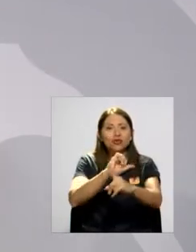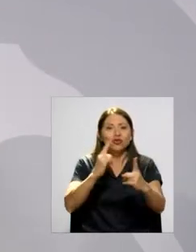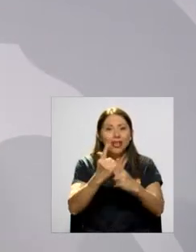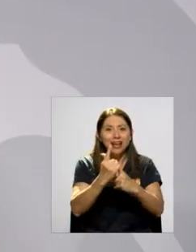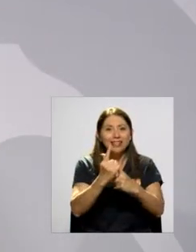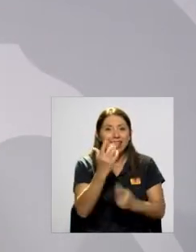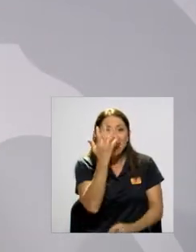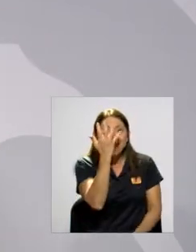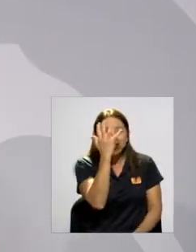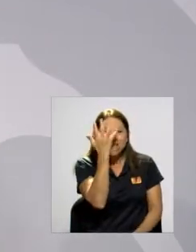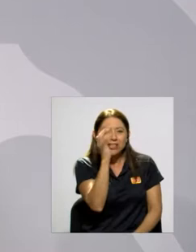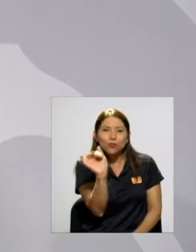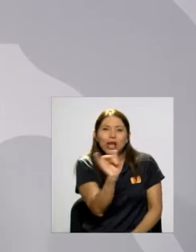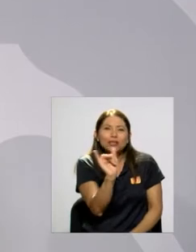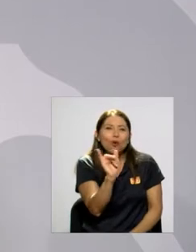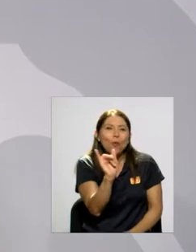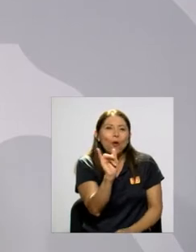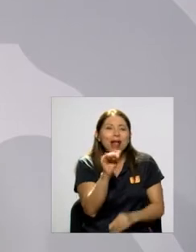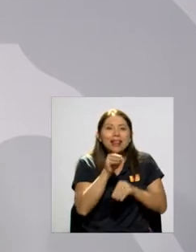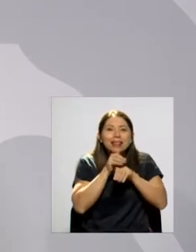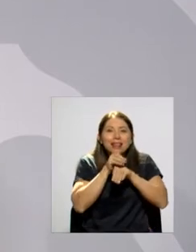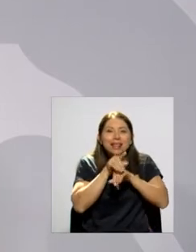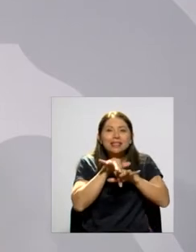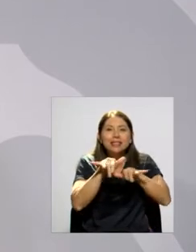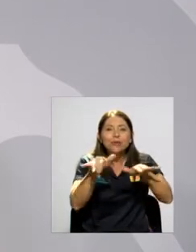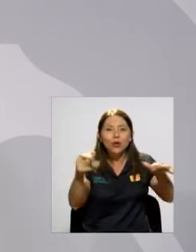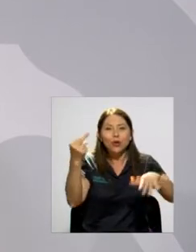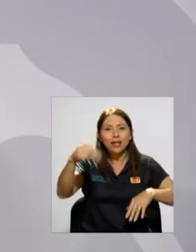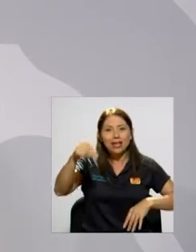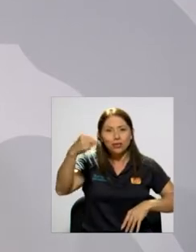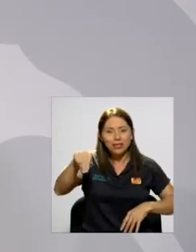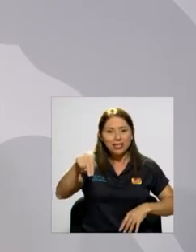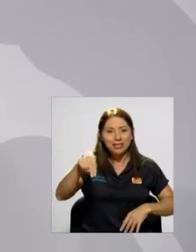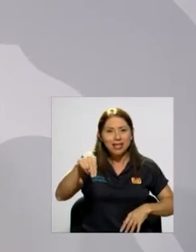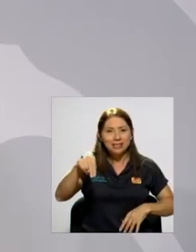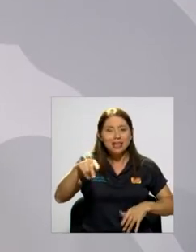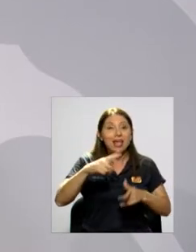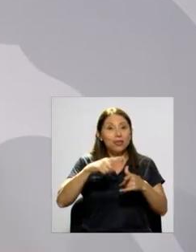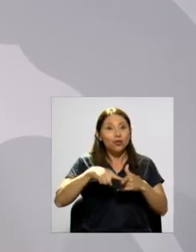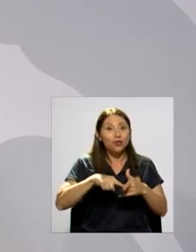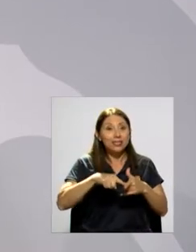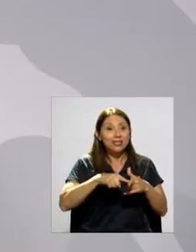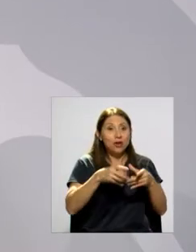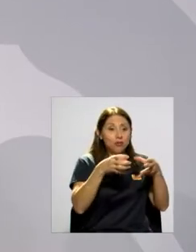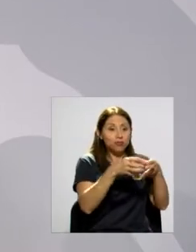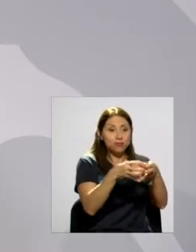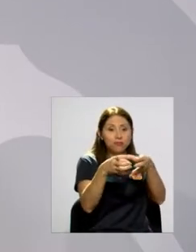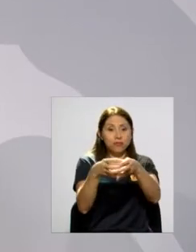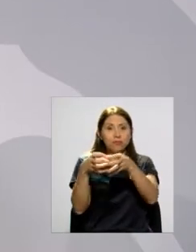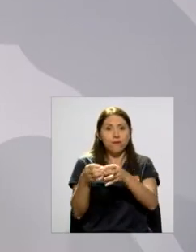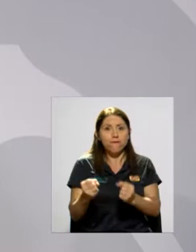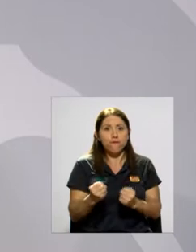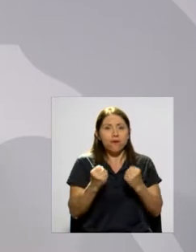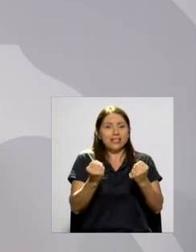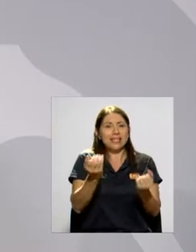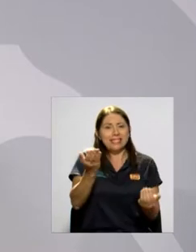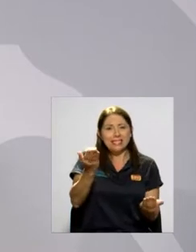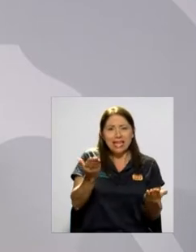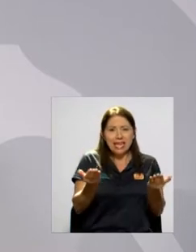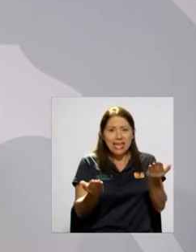distribuidor de esas noticias, y eso hace que de alguna forma se equilibren esas fuerzas. ¿Me explico? Digamos